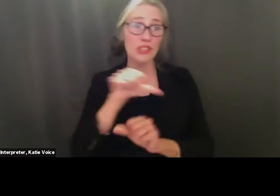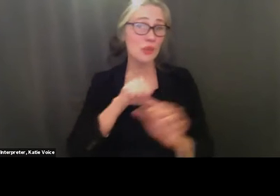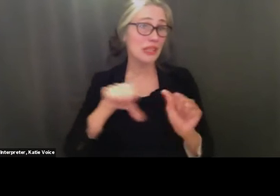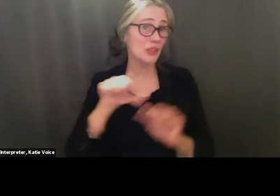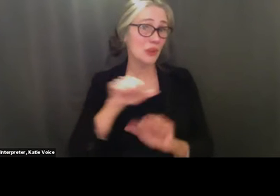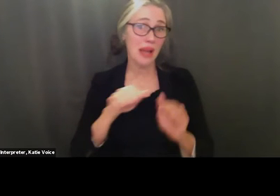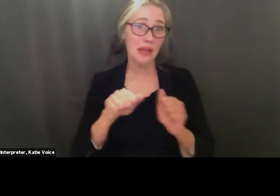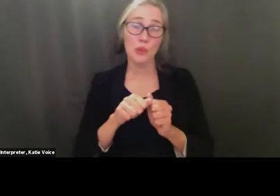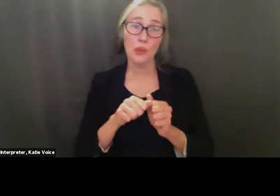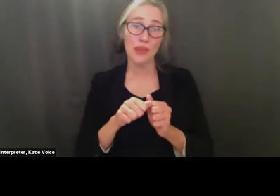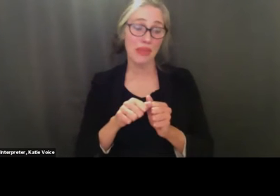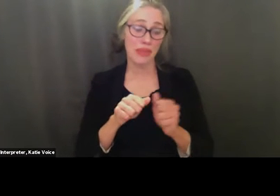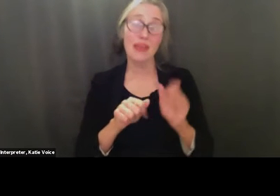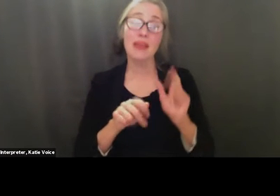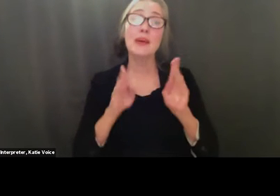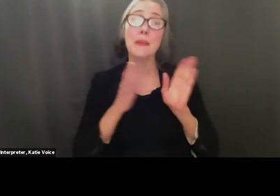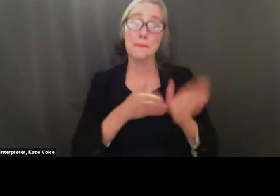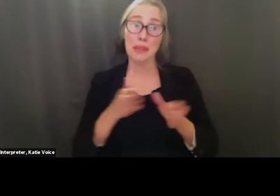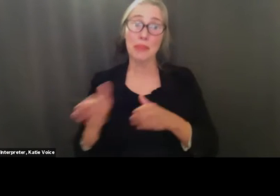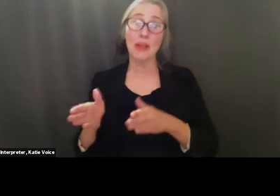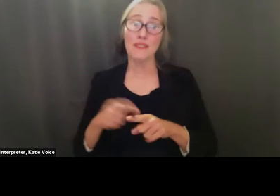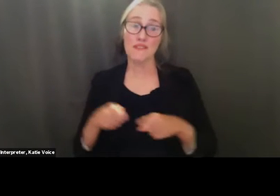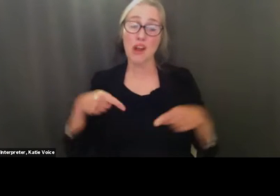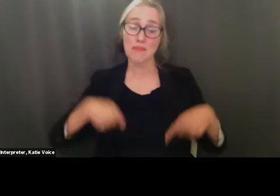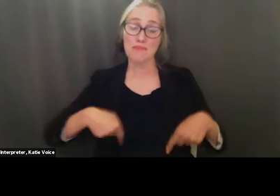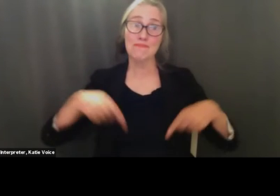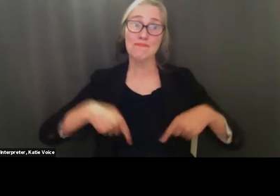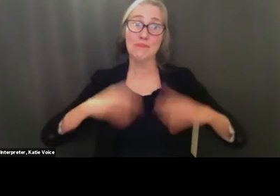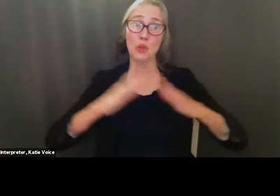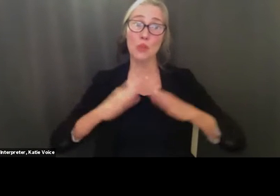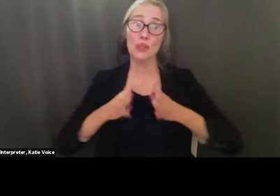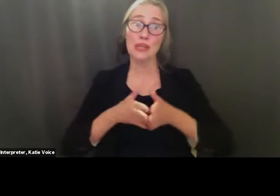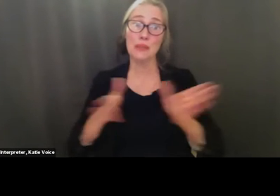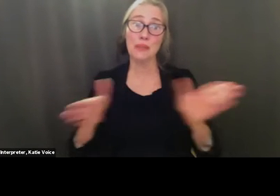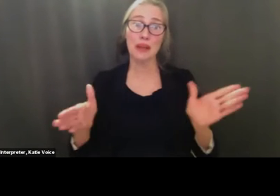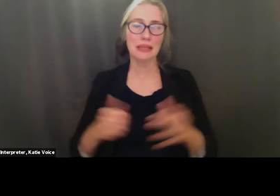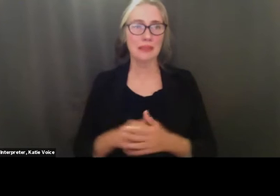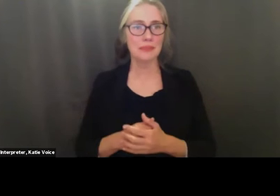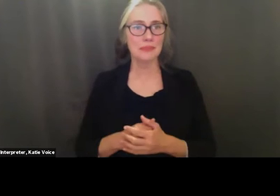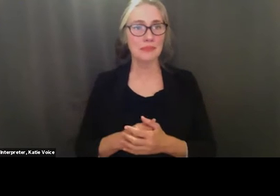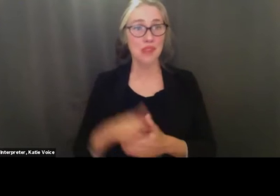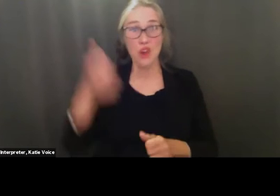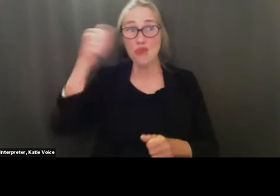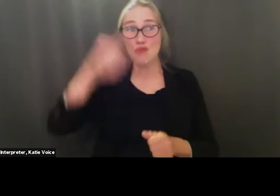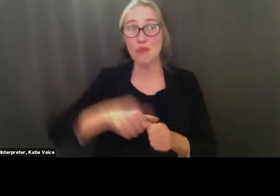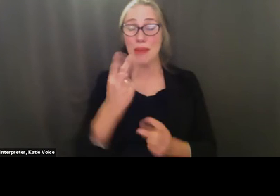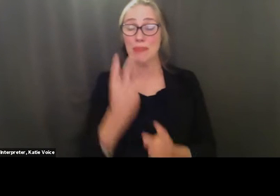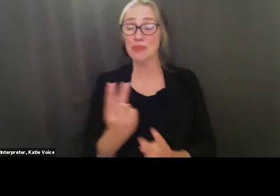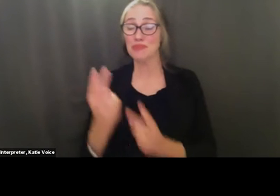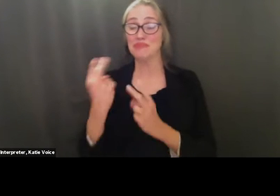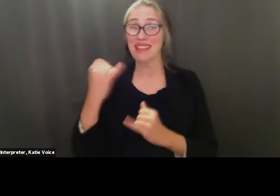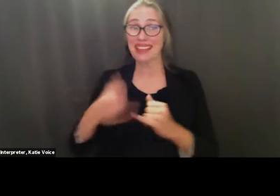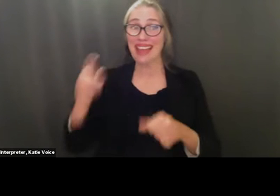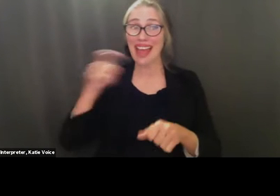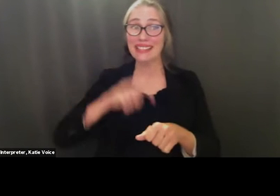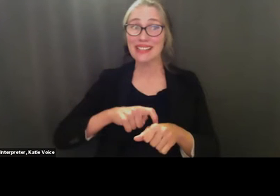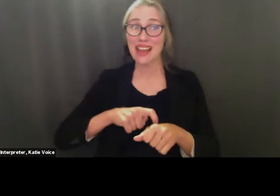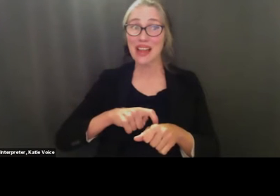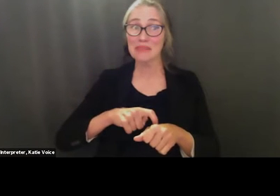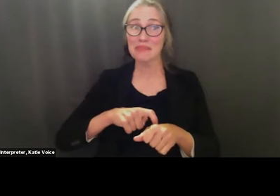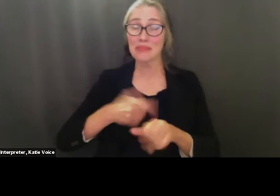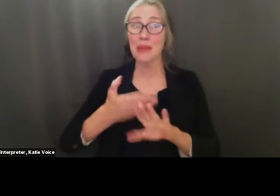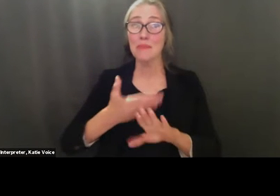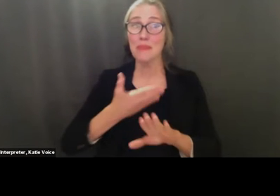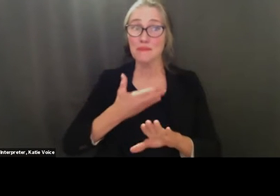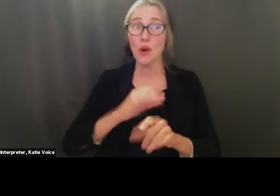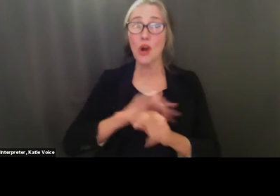interactuar con el público. La última reunión que tuvo lugar antes de la pandemia, antes de que cerráramos las escuelas y que pasáramos